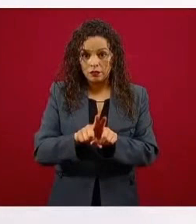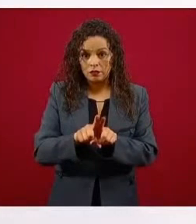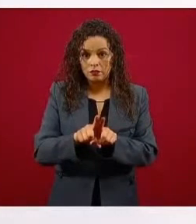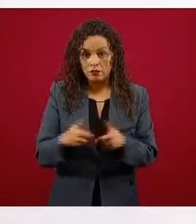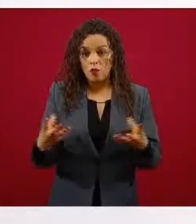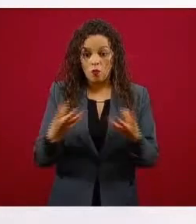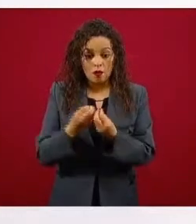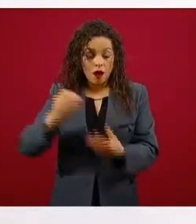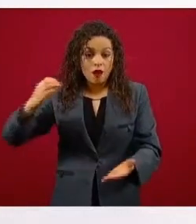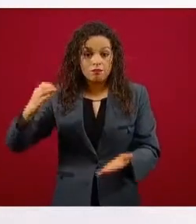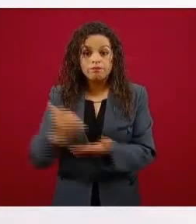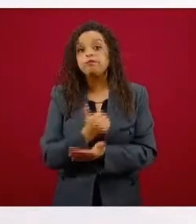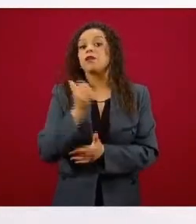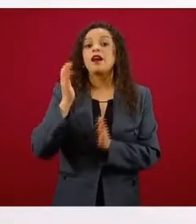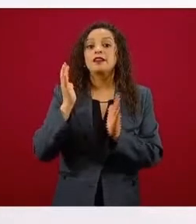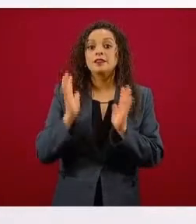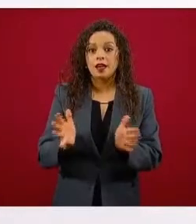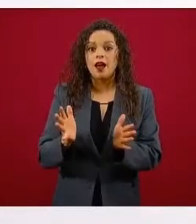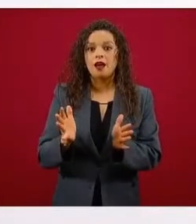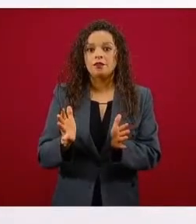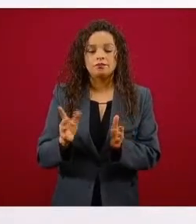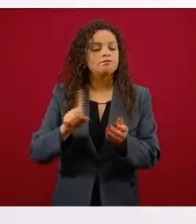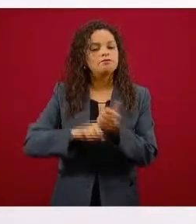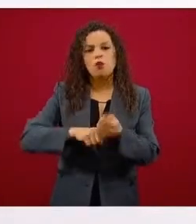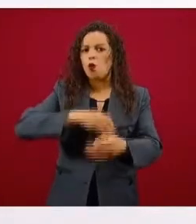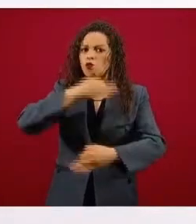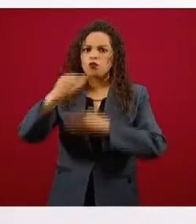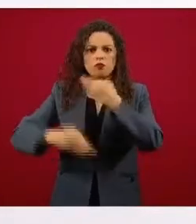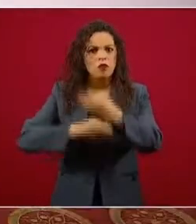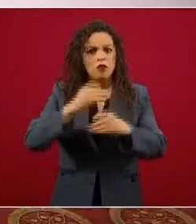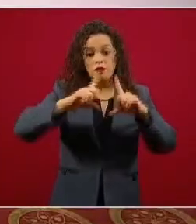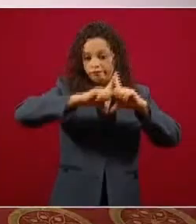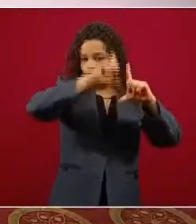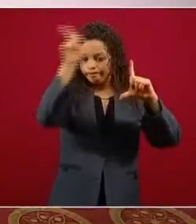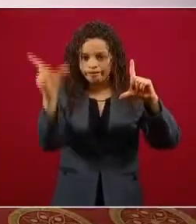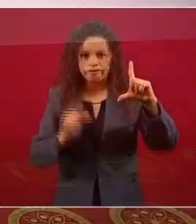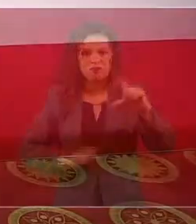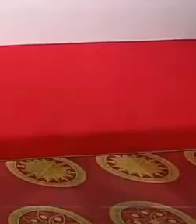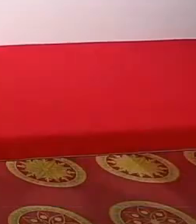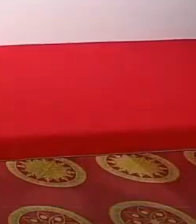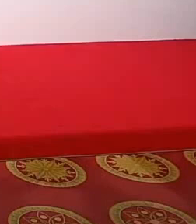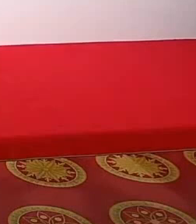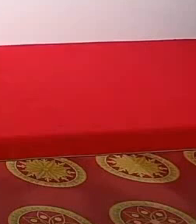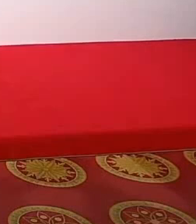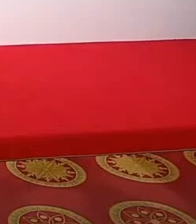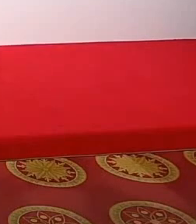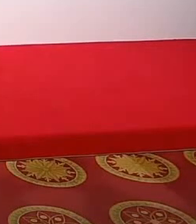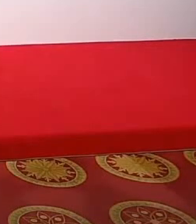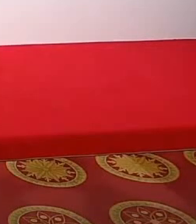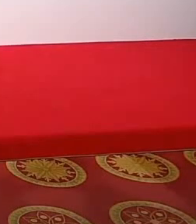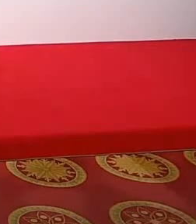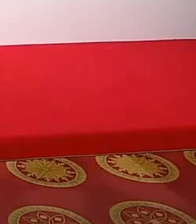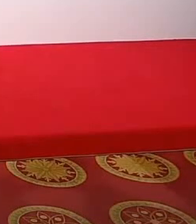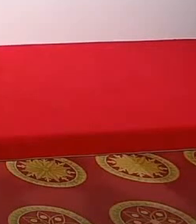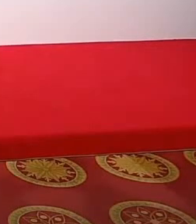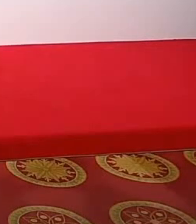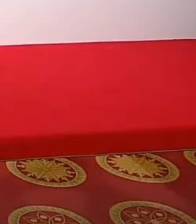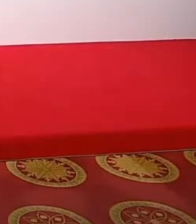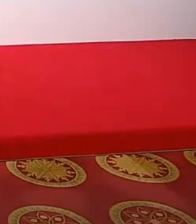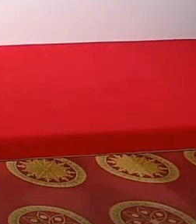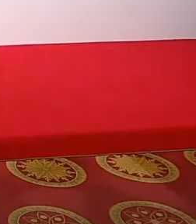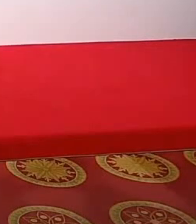también es de todos, es del pueblo, para el pueblo y con el